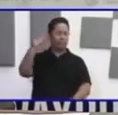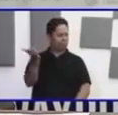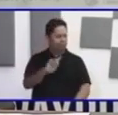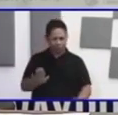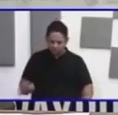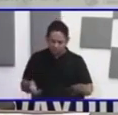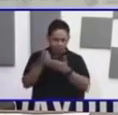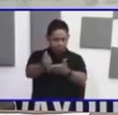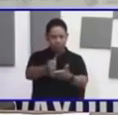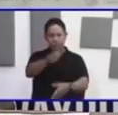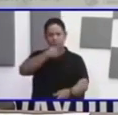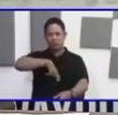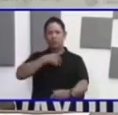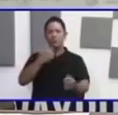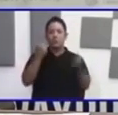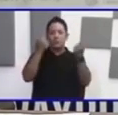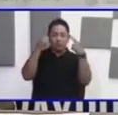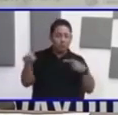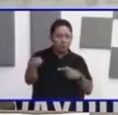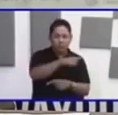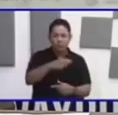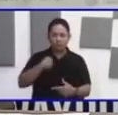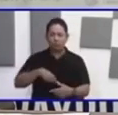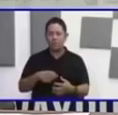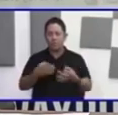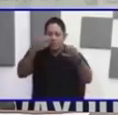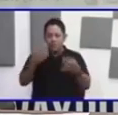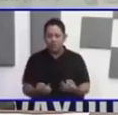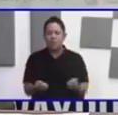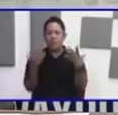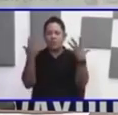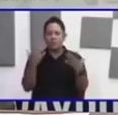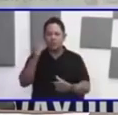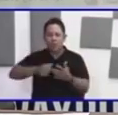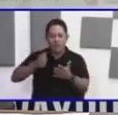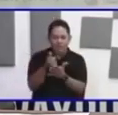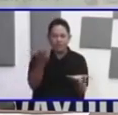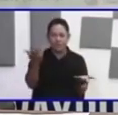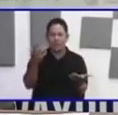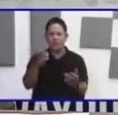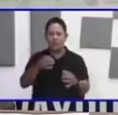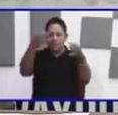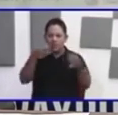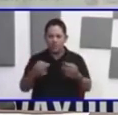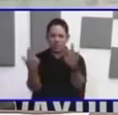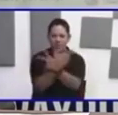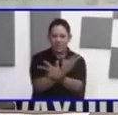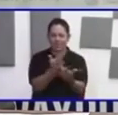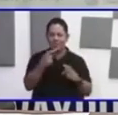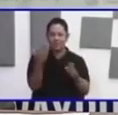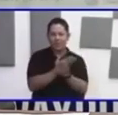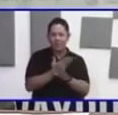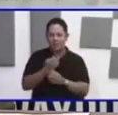las medidas que estamos tomando, las cifras lo manifiestan, las mismas cifras lo dicen, estamos teniendo muchos decretos en estos